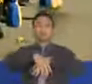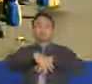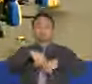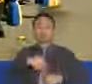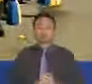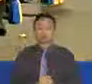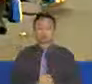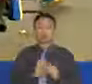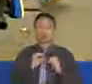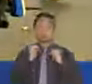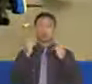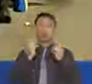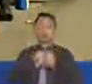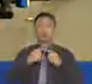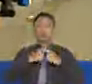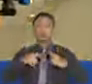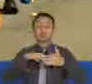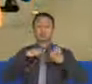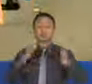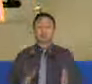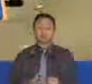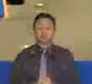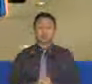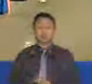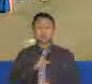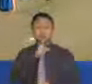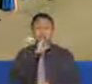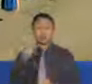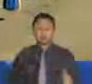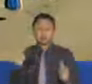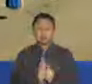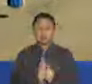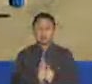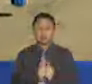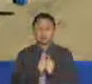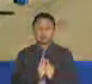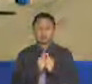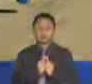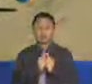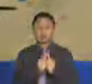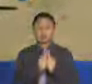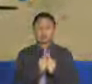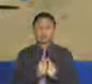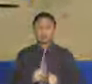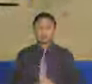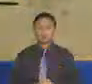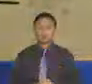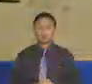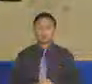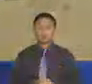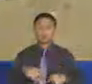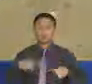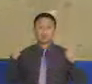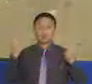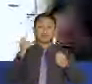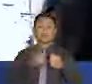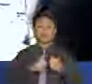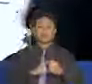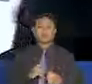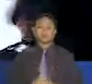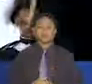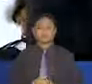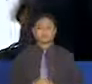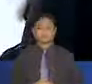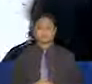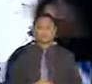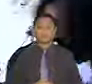una organización de ex estudiantes que acompaña en cada una de sus participaciones sobre todo en las fiestas de quito